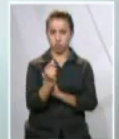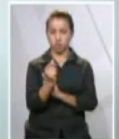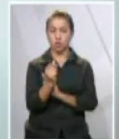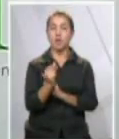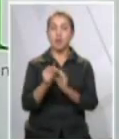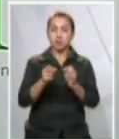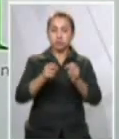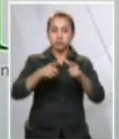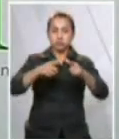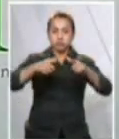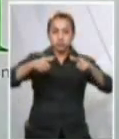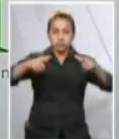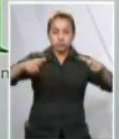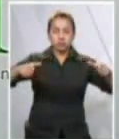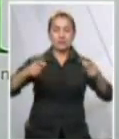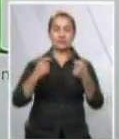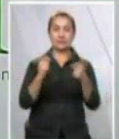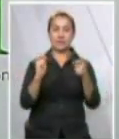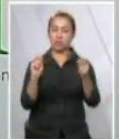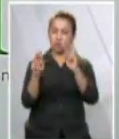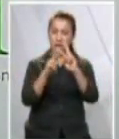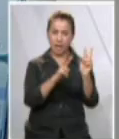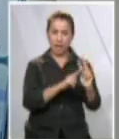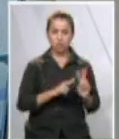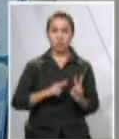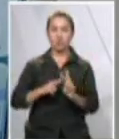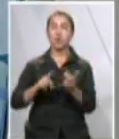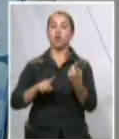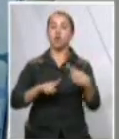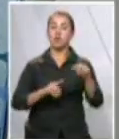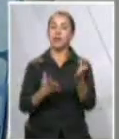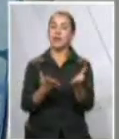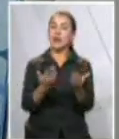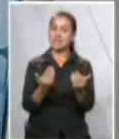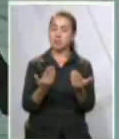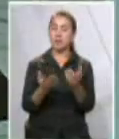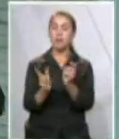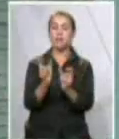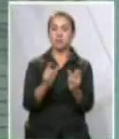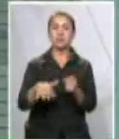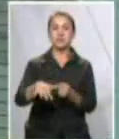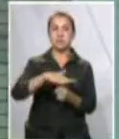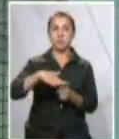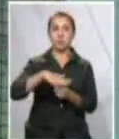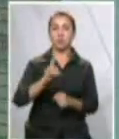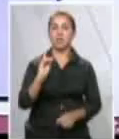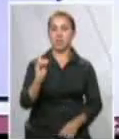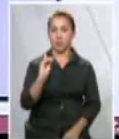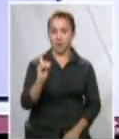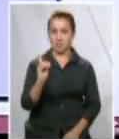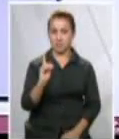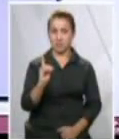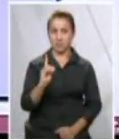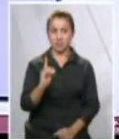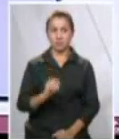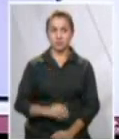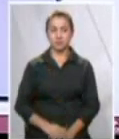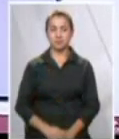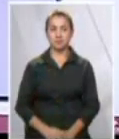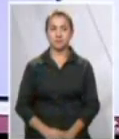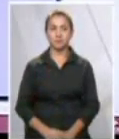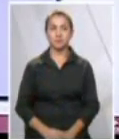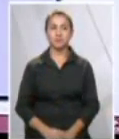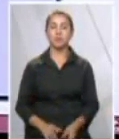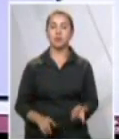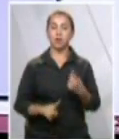fue tratando de resolver muchas otras necesidades para personas en situación de discapacidad. Te invito a conocer